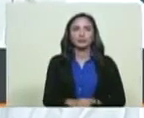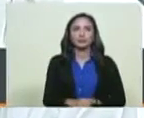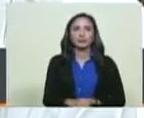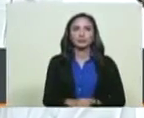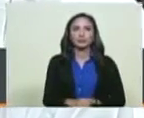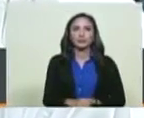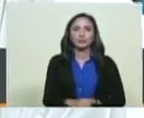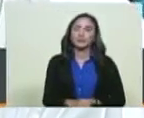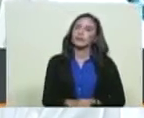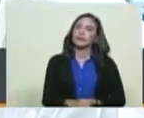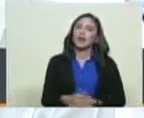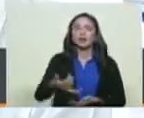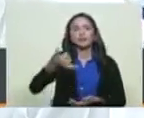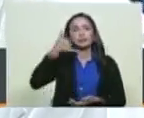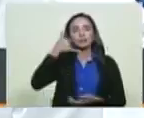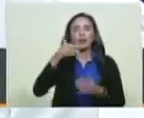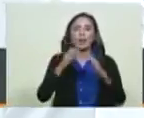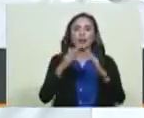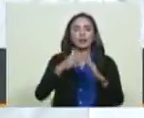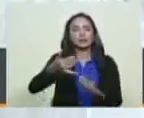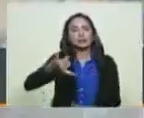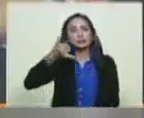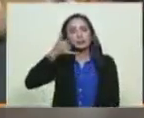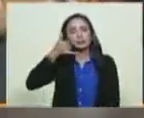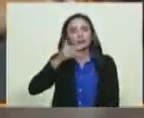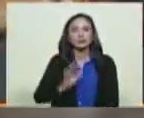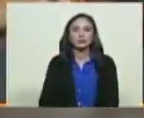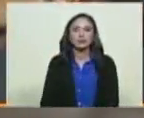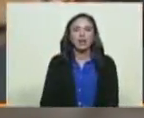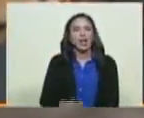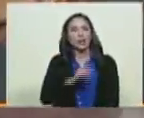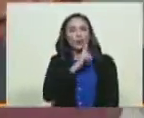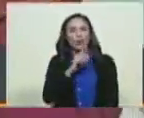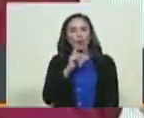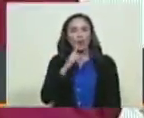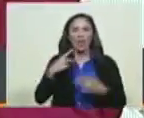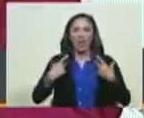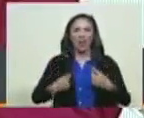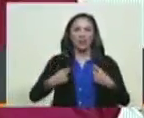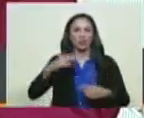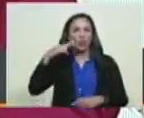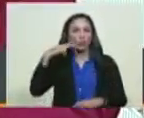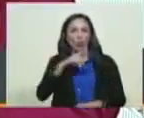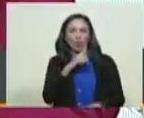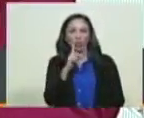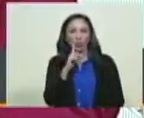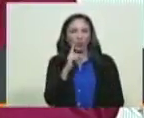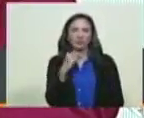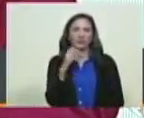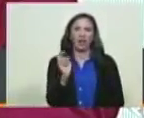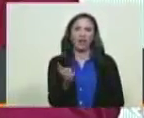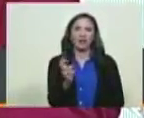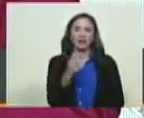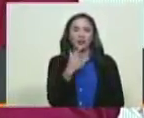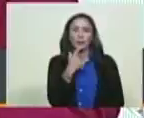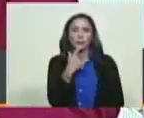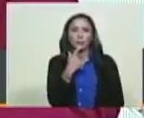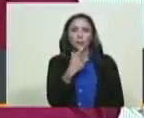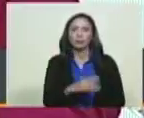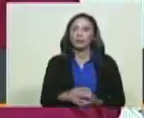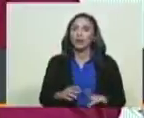y llamaba a la casa y el nombre me llamaba la atención a mí aristóbulo llamaban dos